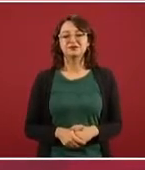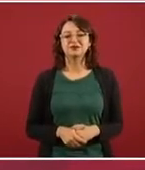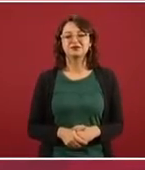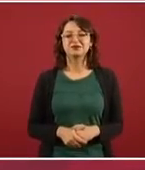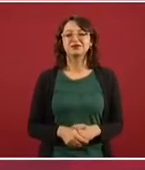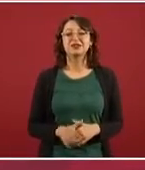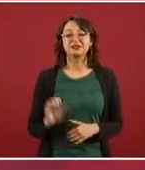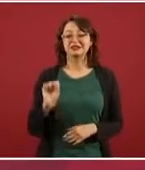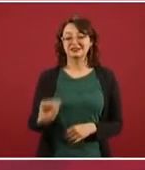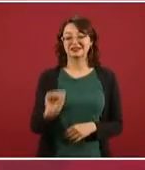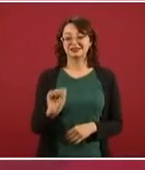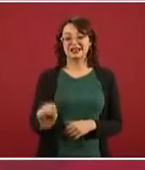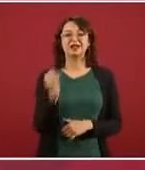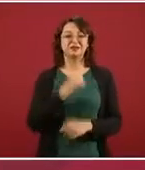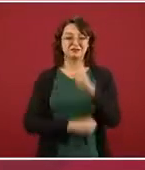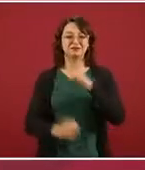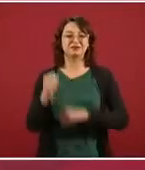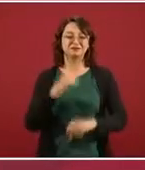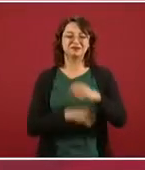El sábado, sí.